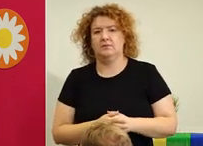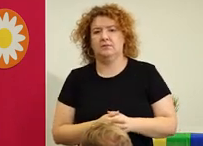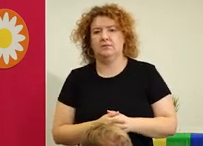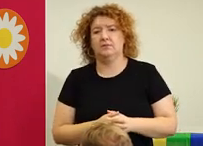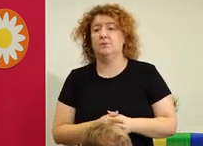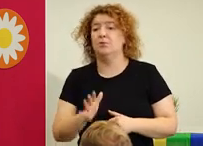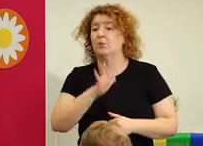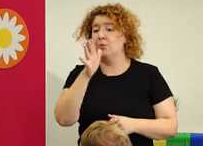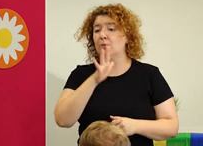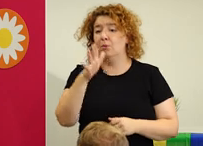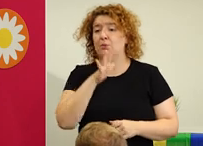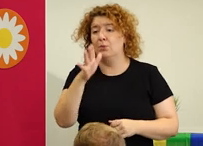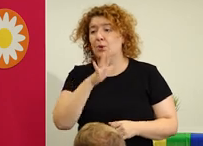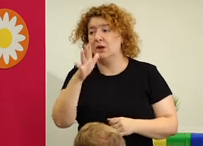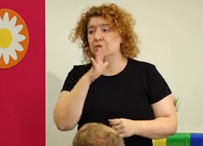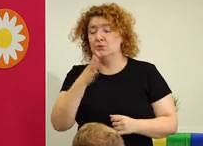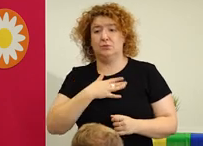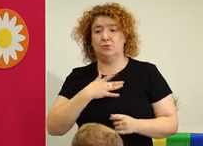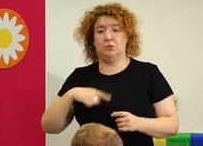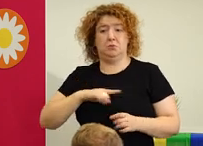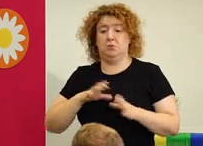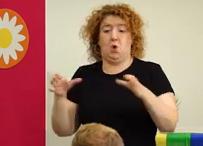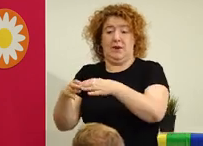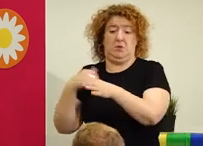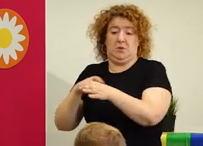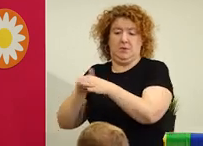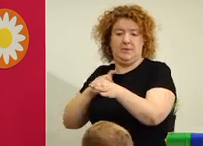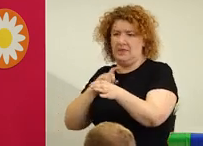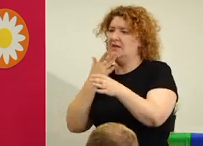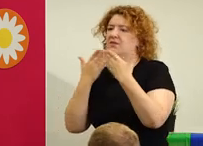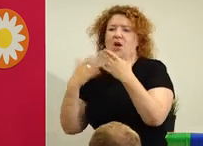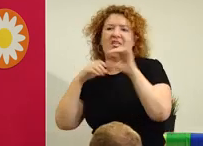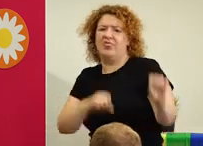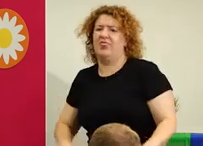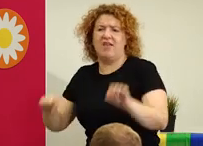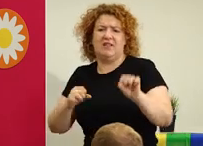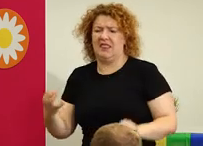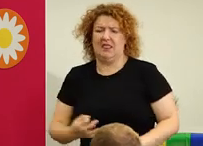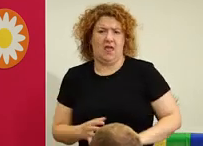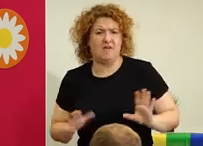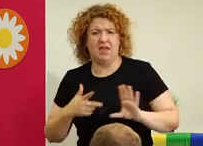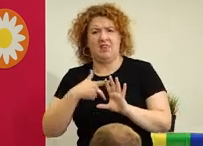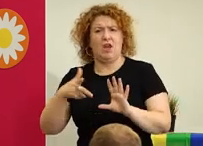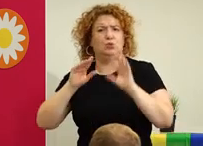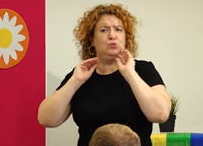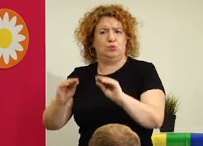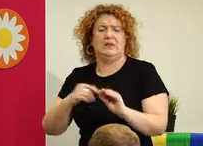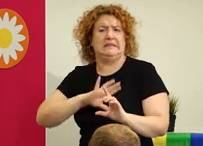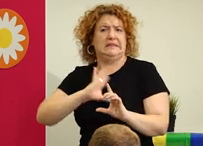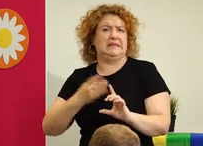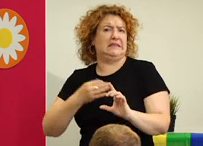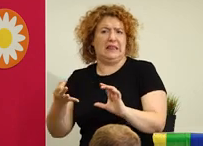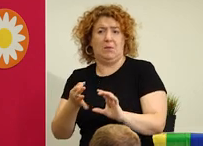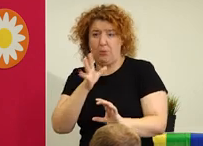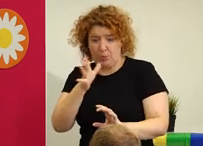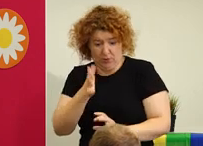nosotras, las personas que no formamos parte del colectivo, les debemos defender los derechos LGTBI y los derechos trans,